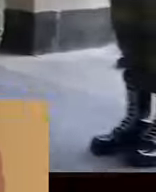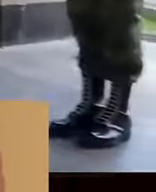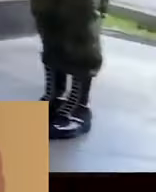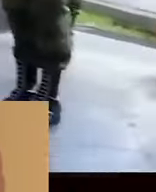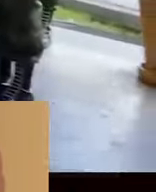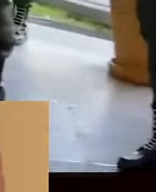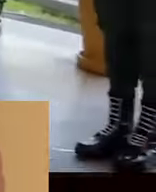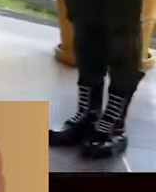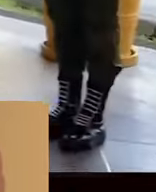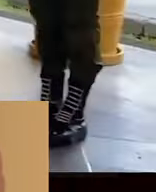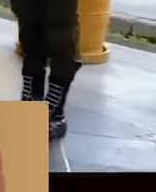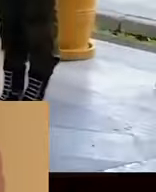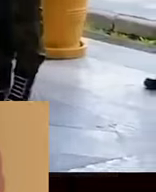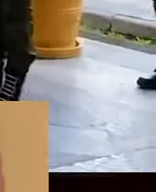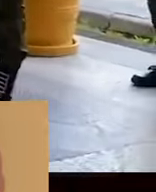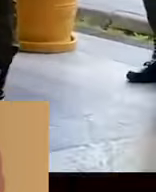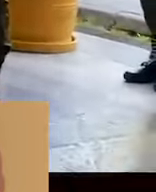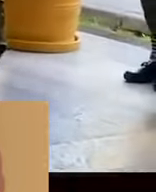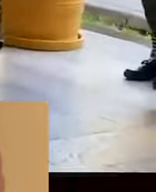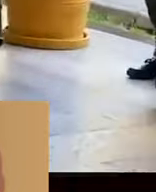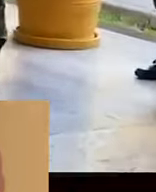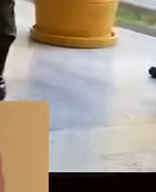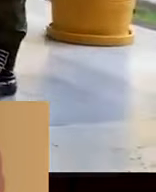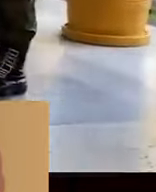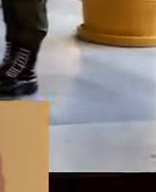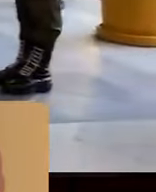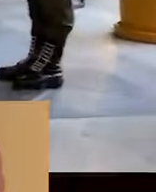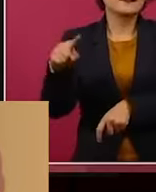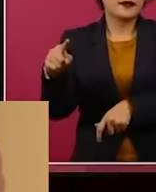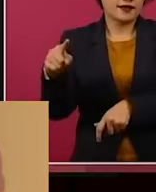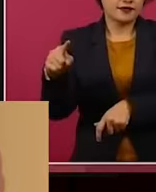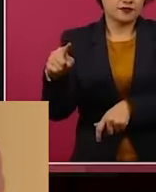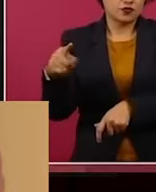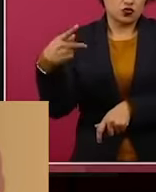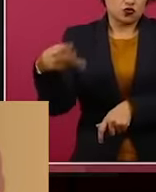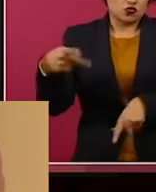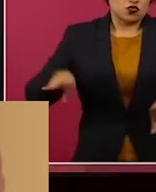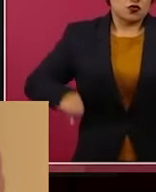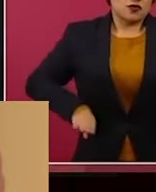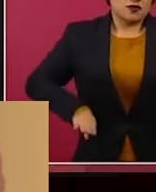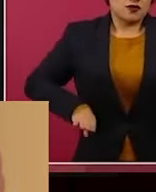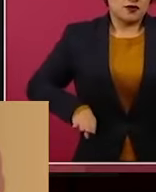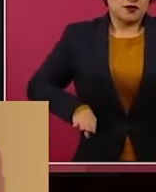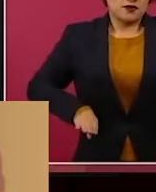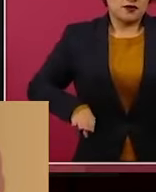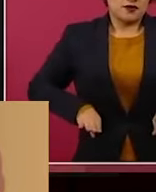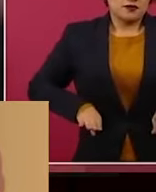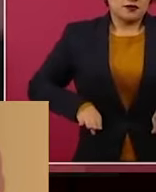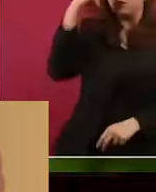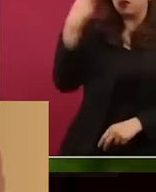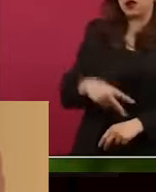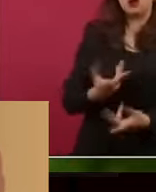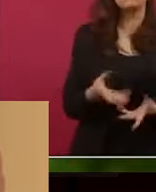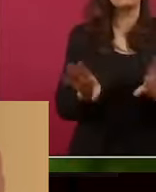de 1930, la izquierda se reúne en Buenos Aires, los partidos comunistas se reúnen en Buenos Aires, y a partir de ese congreso, yo